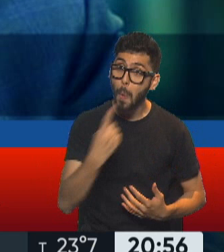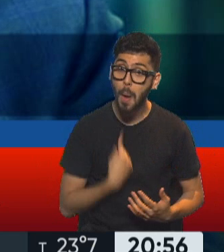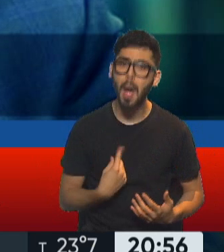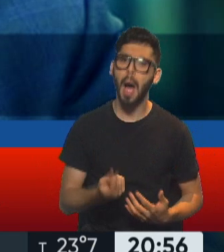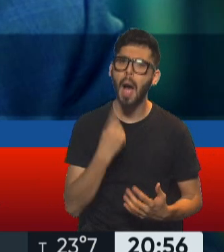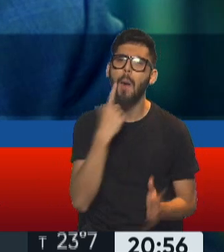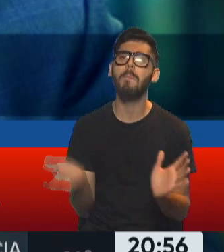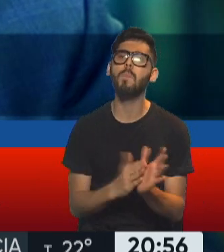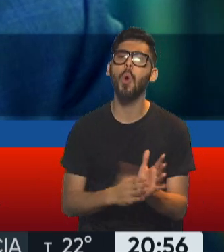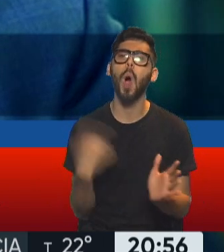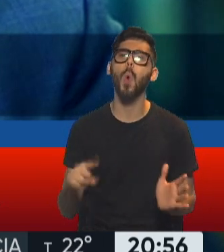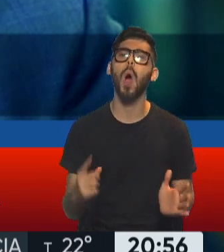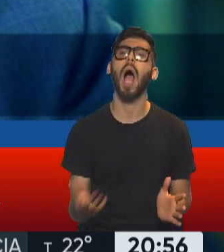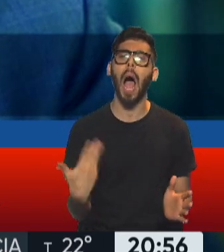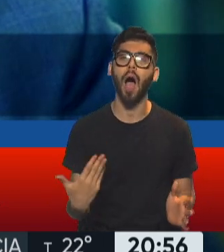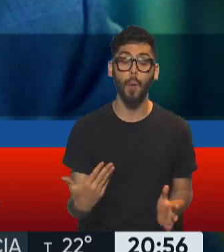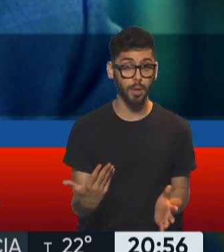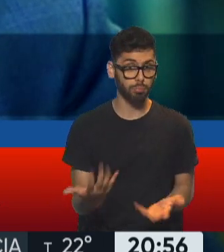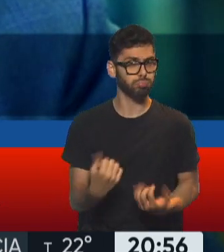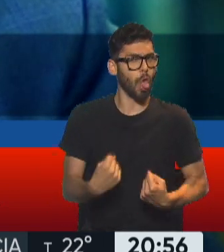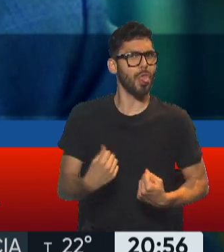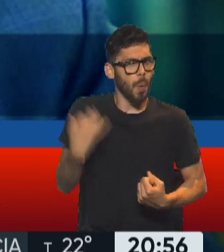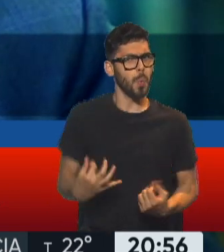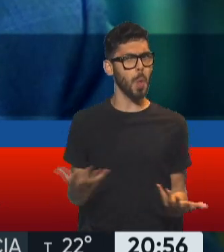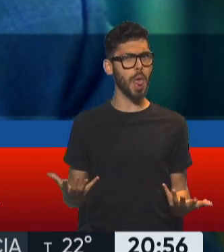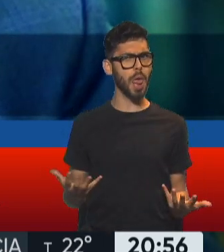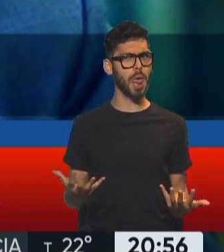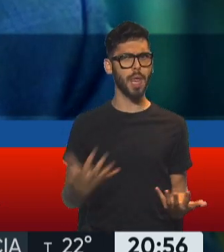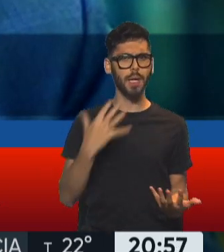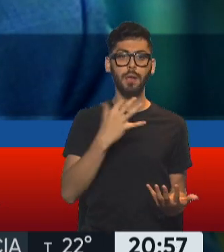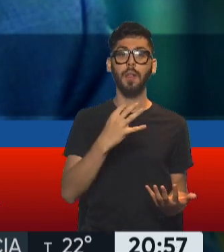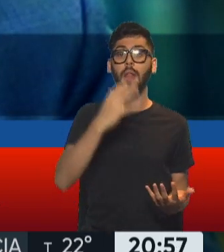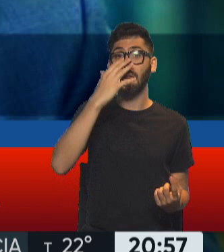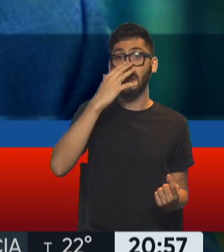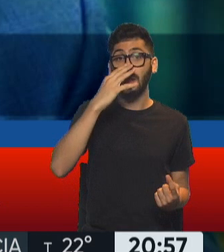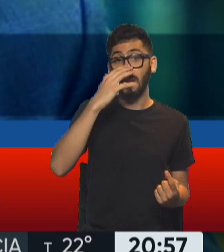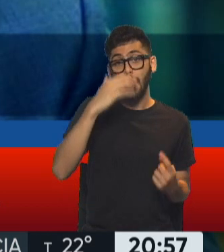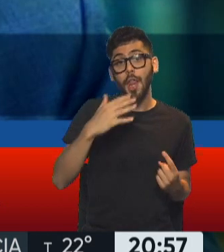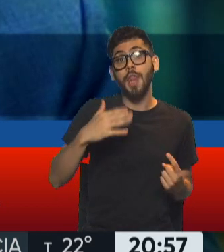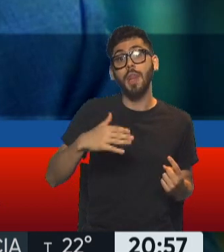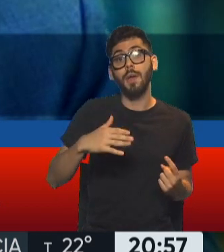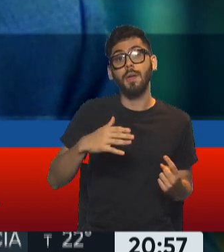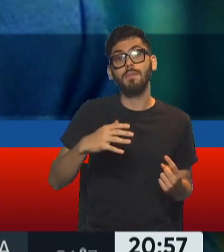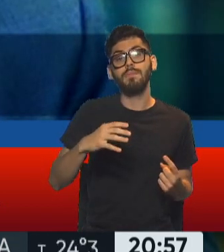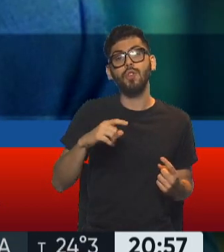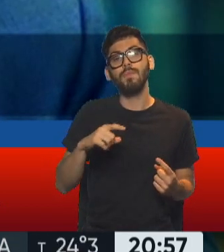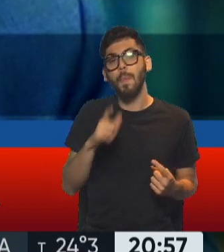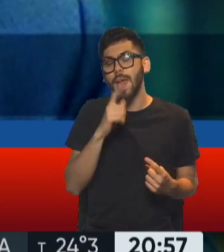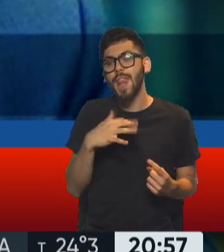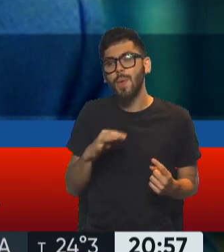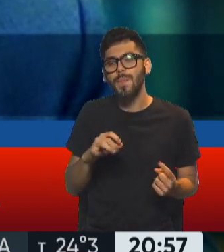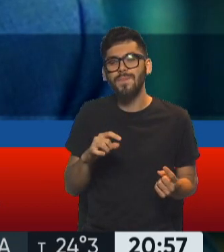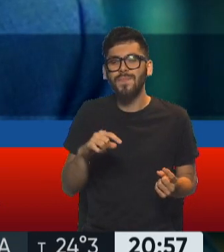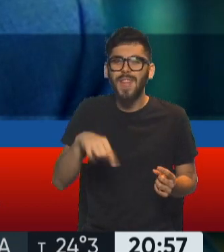cuál es la prueba que tiene. Y después nosotros necesitamos otro tipo de conducta en estos momentos. Yo soy de los tipos que